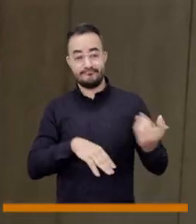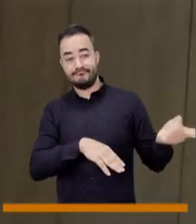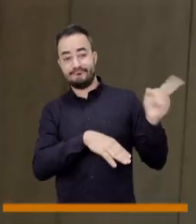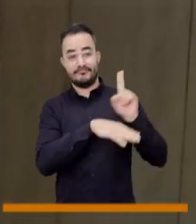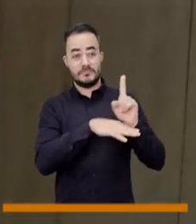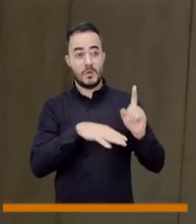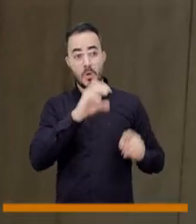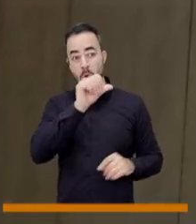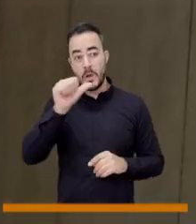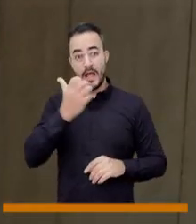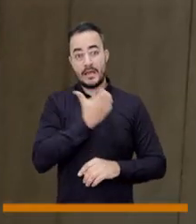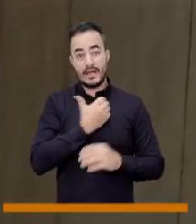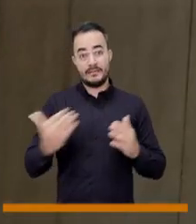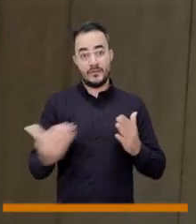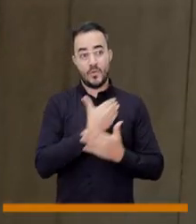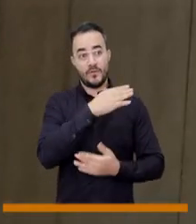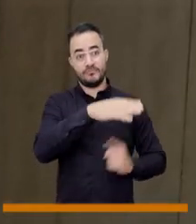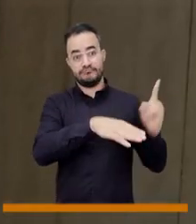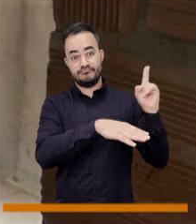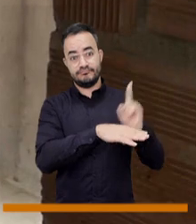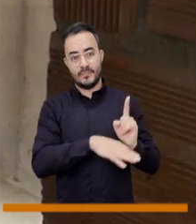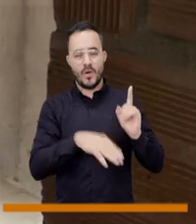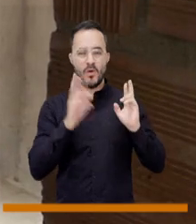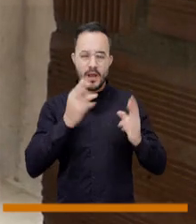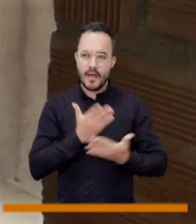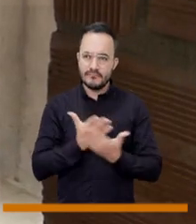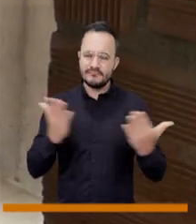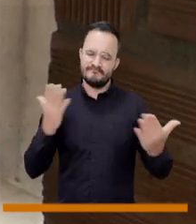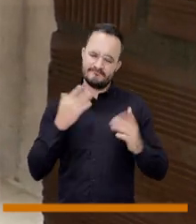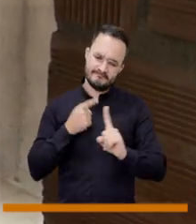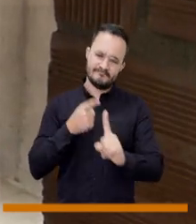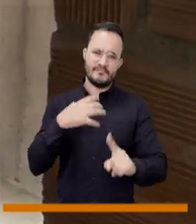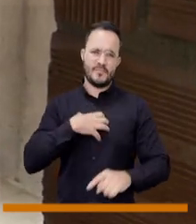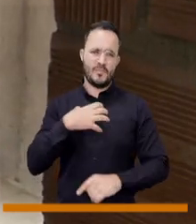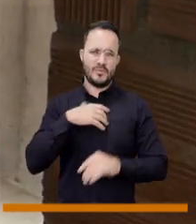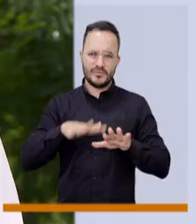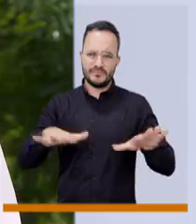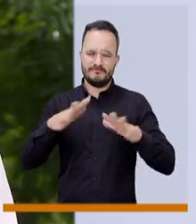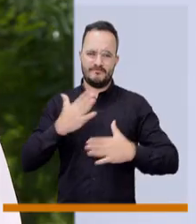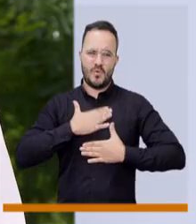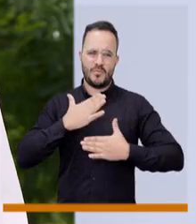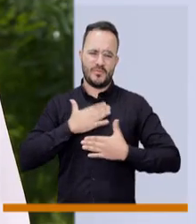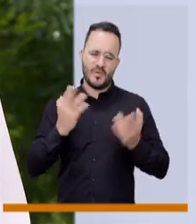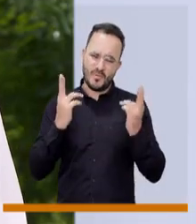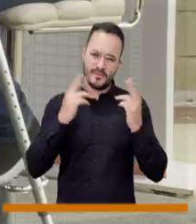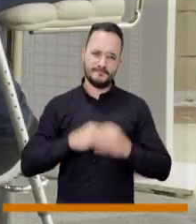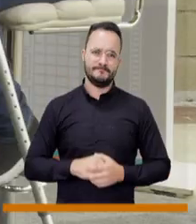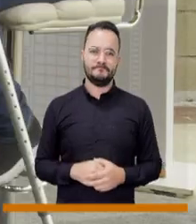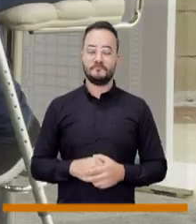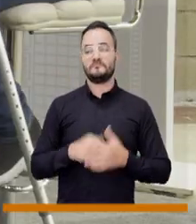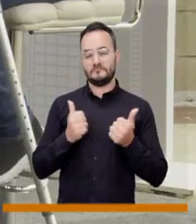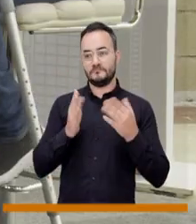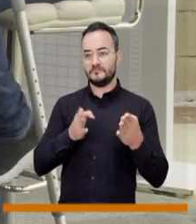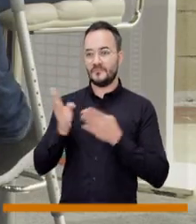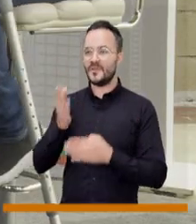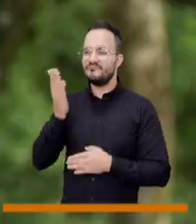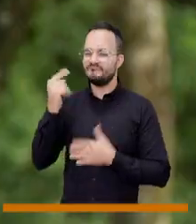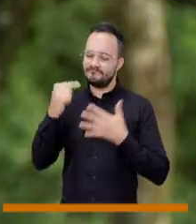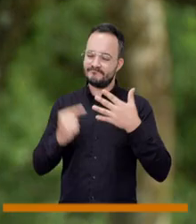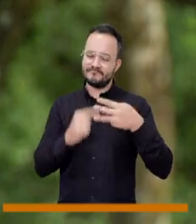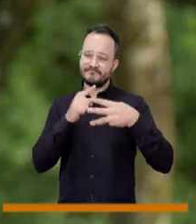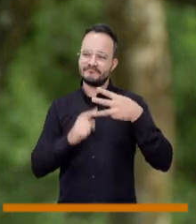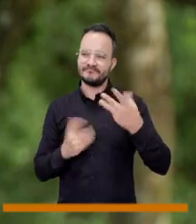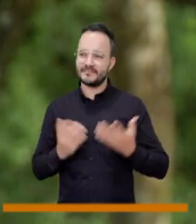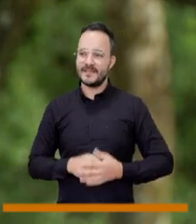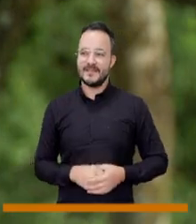próximo alcalde de Medellín o la próxima alcaldesa vean en Medellín una Medellín de propietarios y por eso va a trabajar esta servidora. Bueno, concejal Carlos,